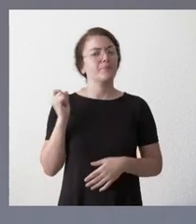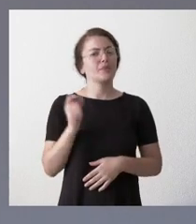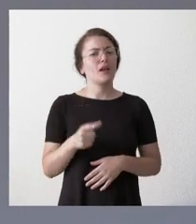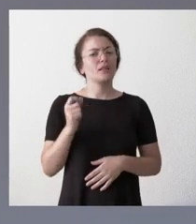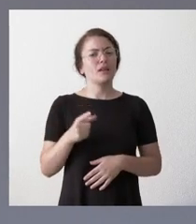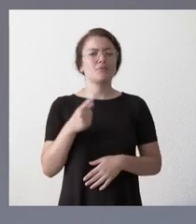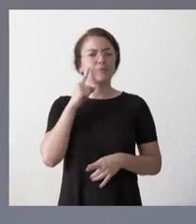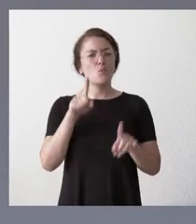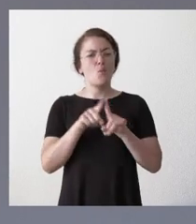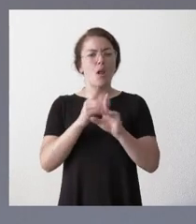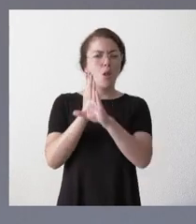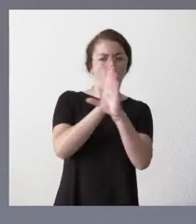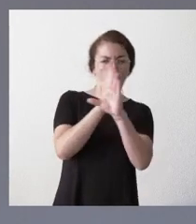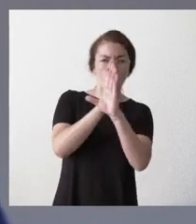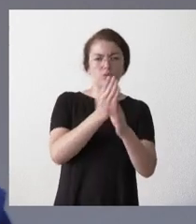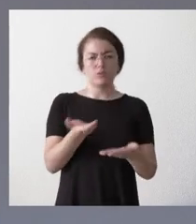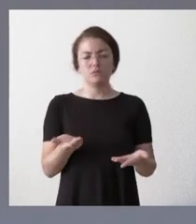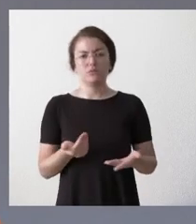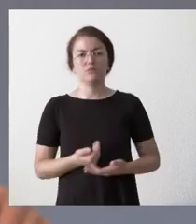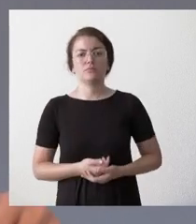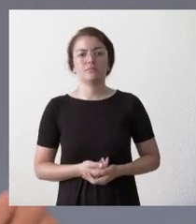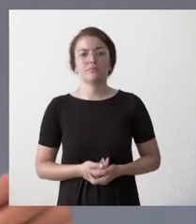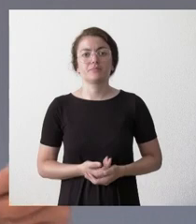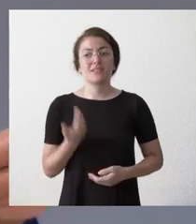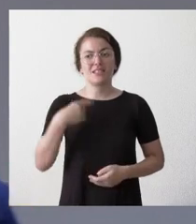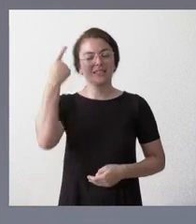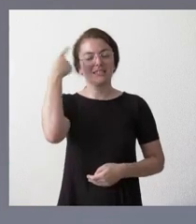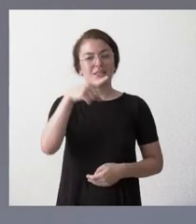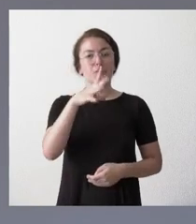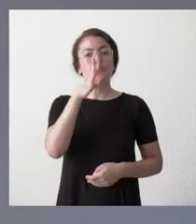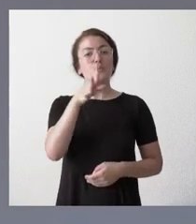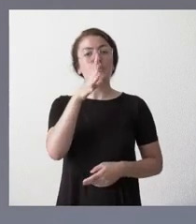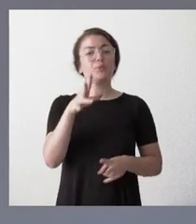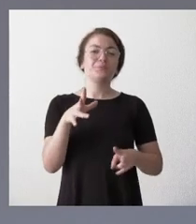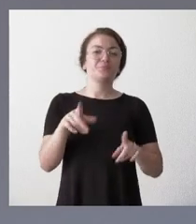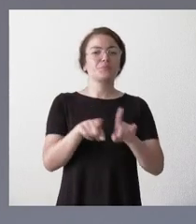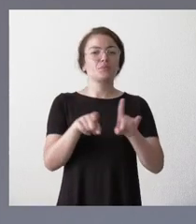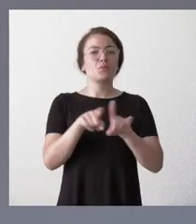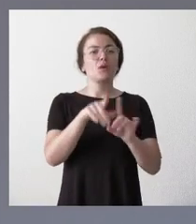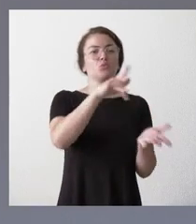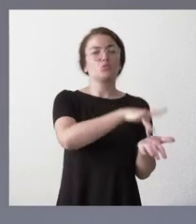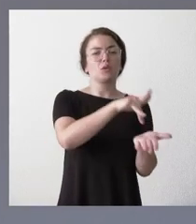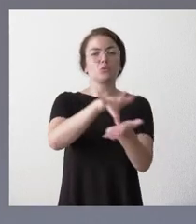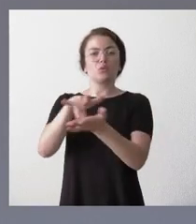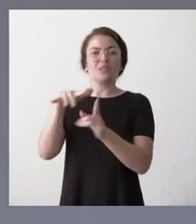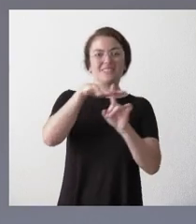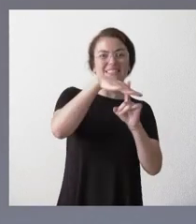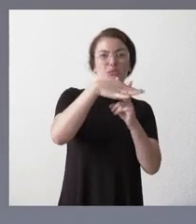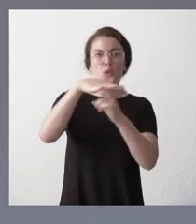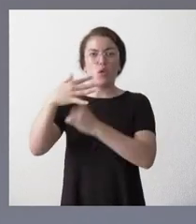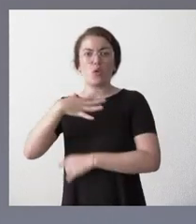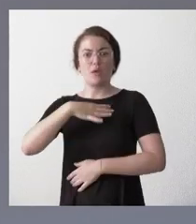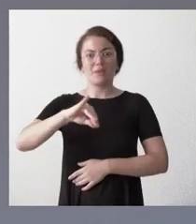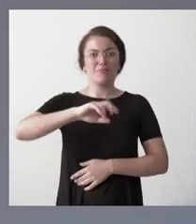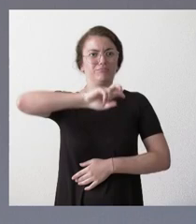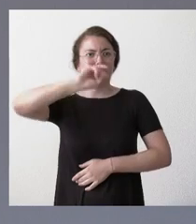está oculta. Como ustedes saben, debido a la variedad de casos que puede abarcar lo que es